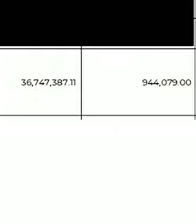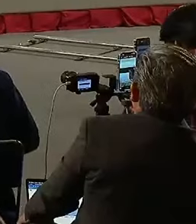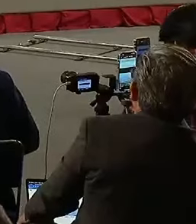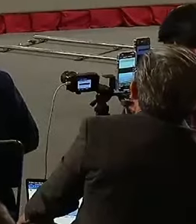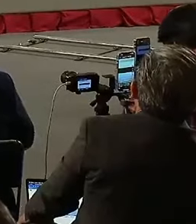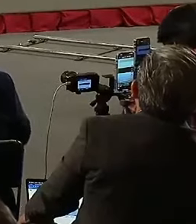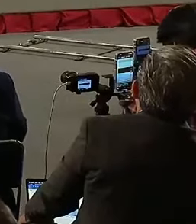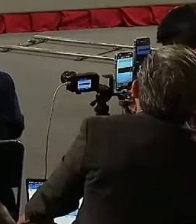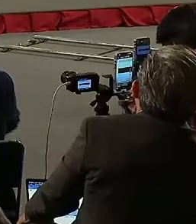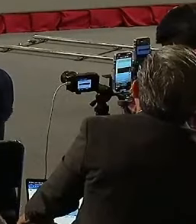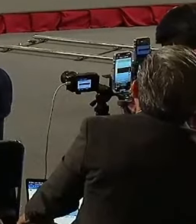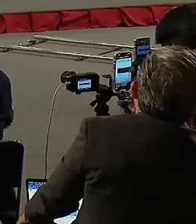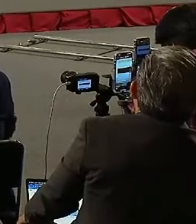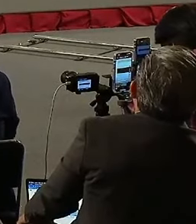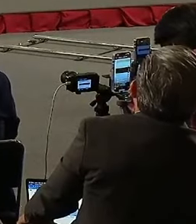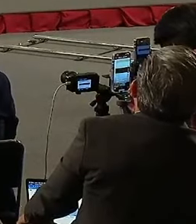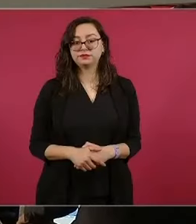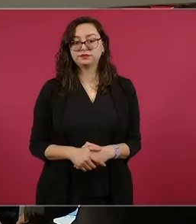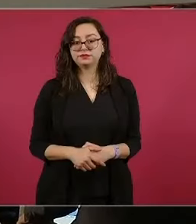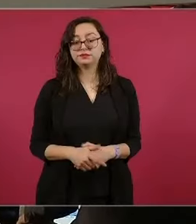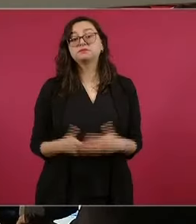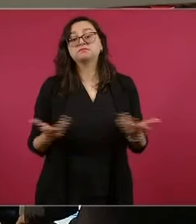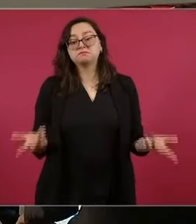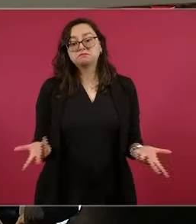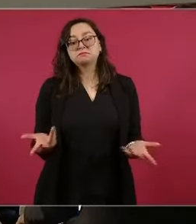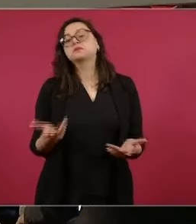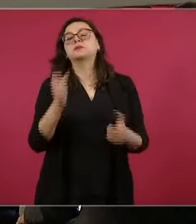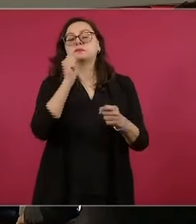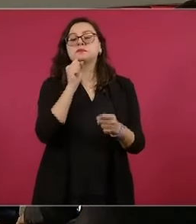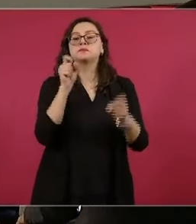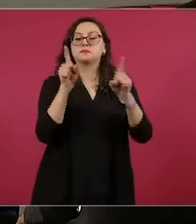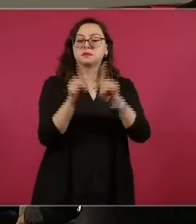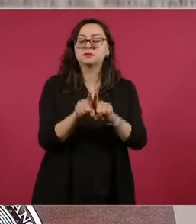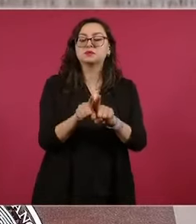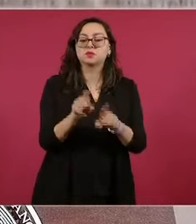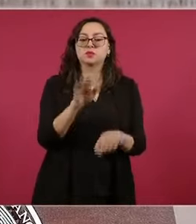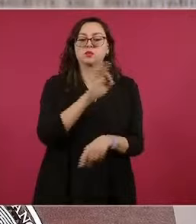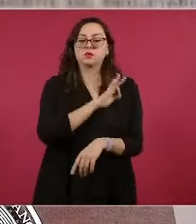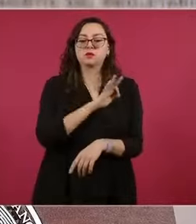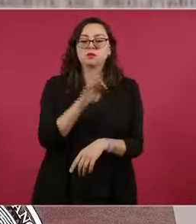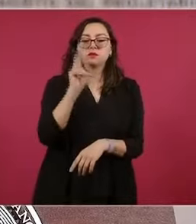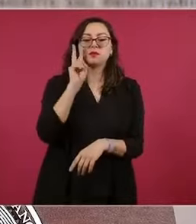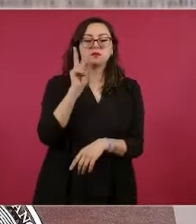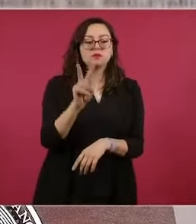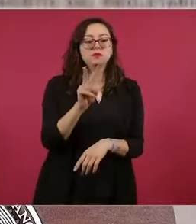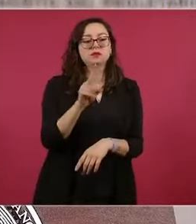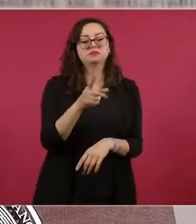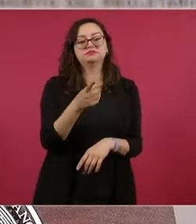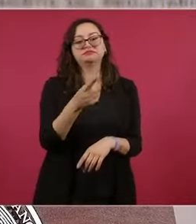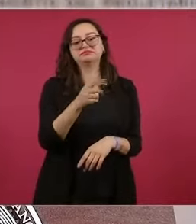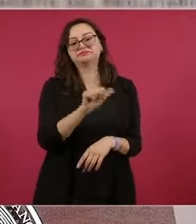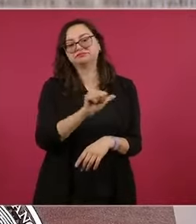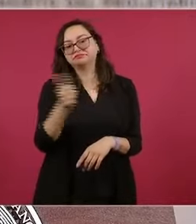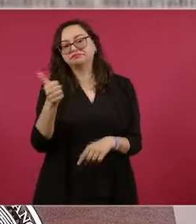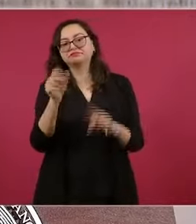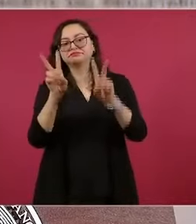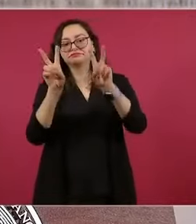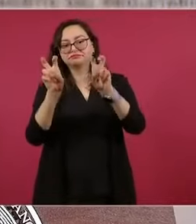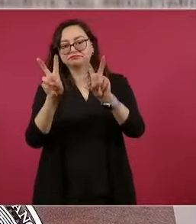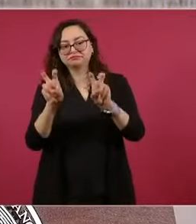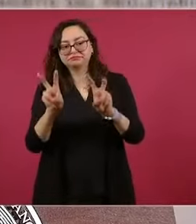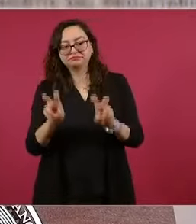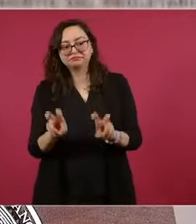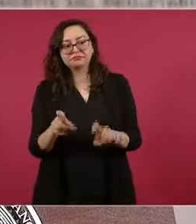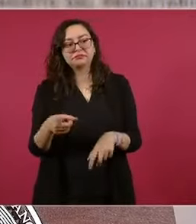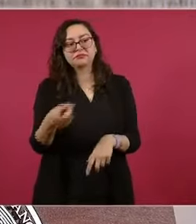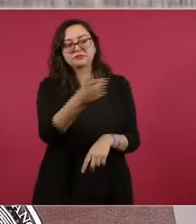una campaña permanente, no solamente de este medio, sino de otros también, para tergiversar los datos y negar los avances